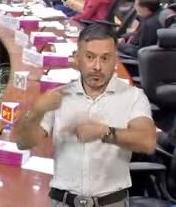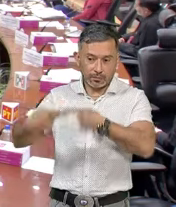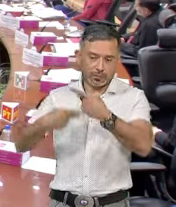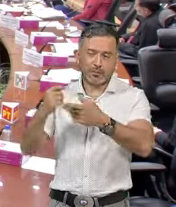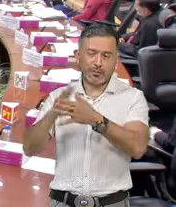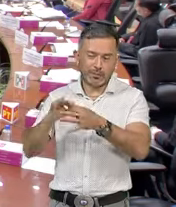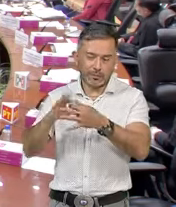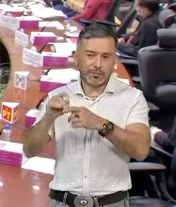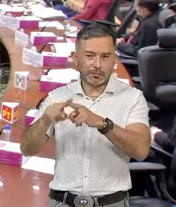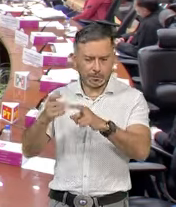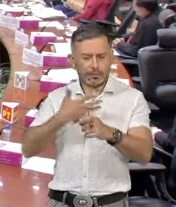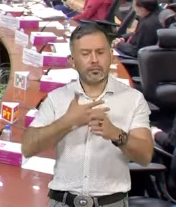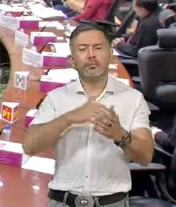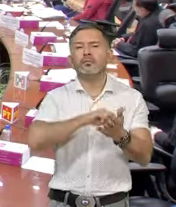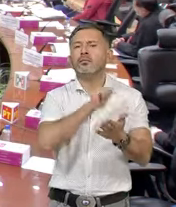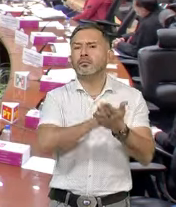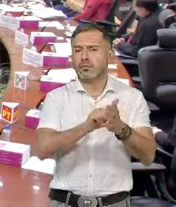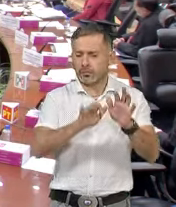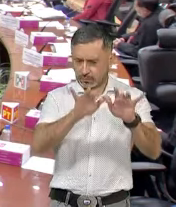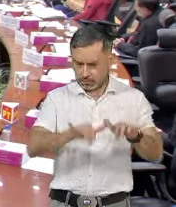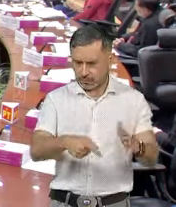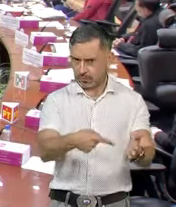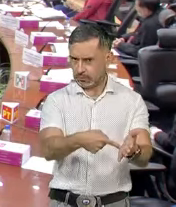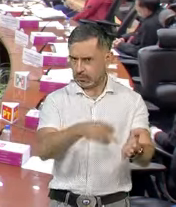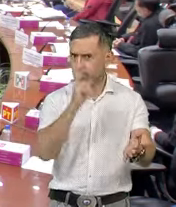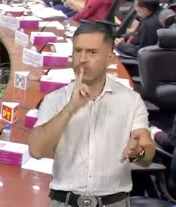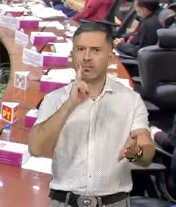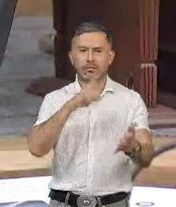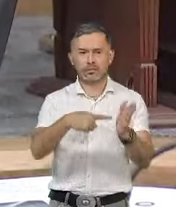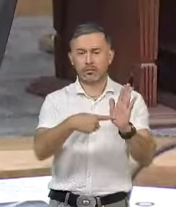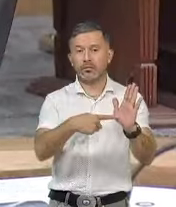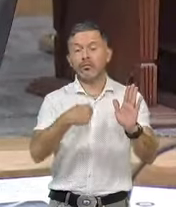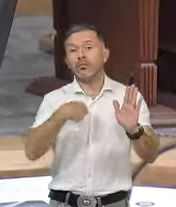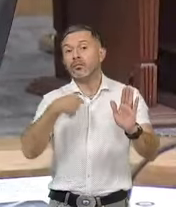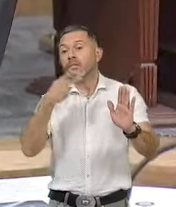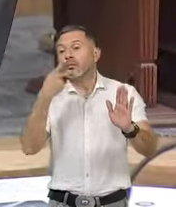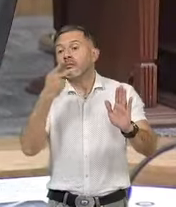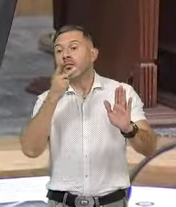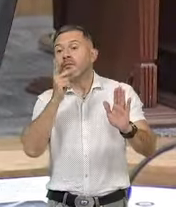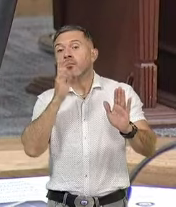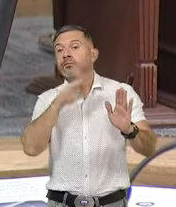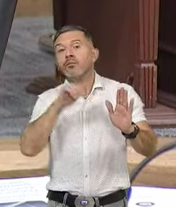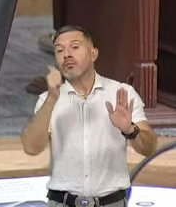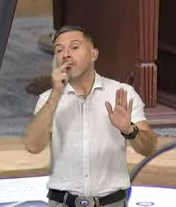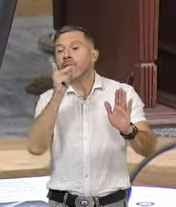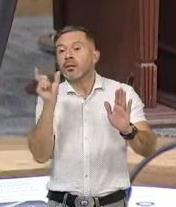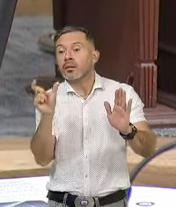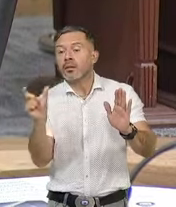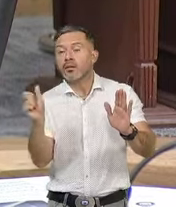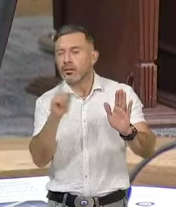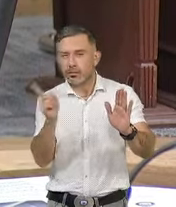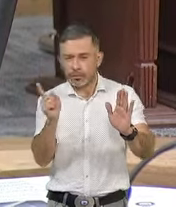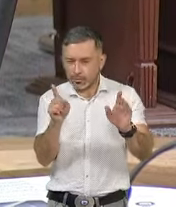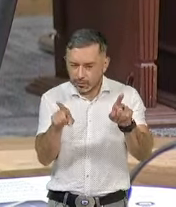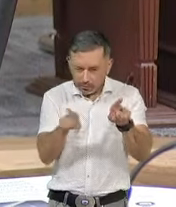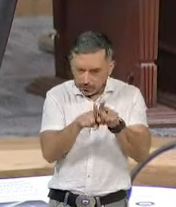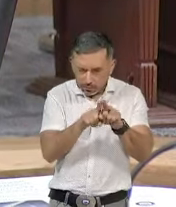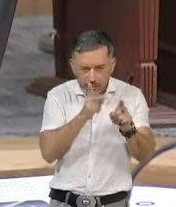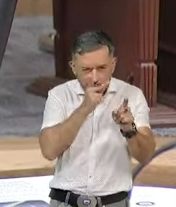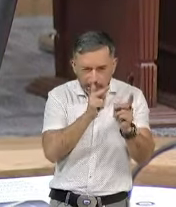est En actas me remito a las actas para Eh no decir cosas que exactamente que no se dijeron puntualmente